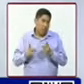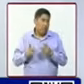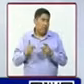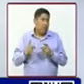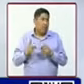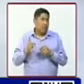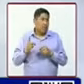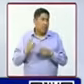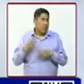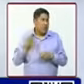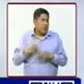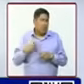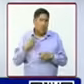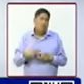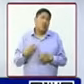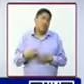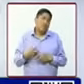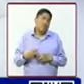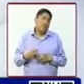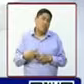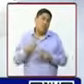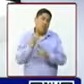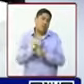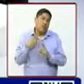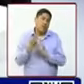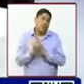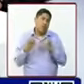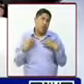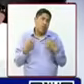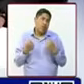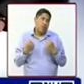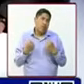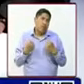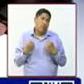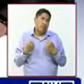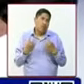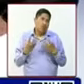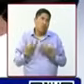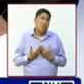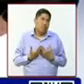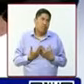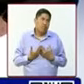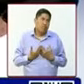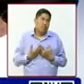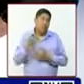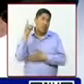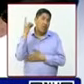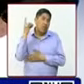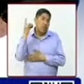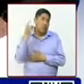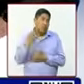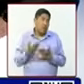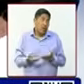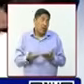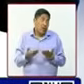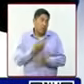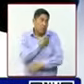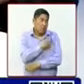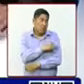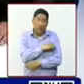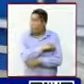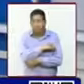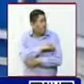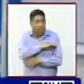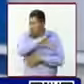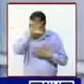este. Es difícil la situación de la salud de nuestro país. Es muy, muy difícil, y en todo el país. Sí. No solamente es acá en un hospital, no, en